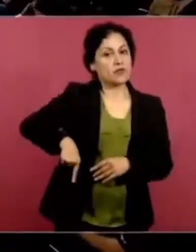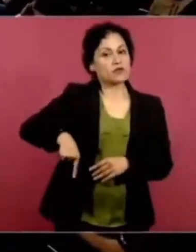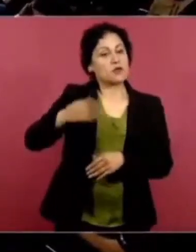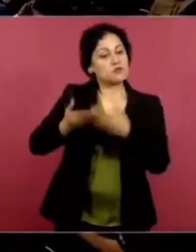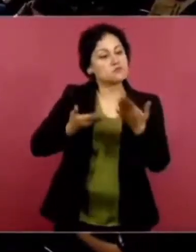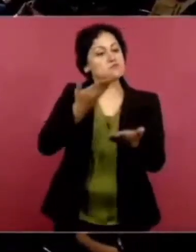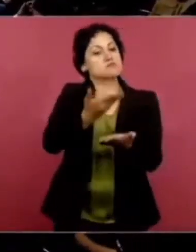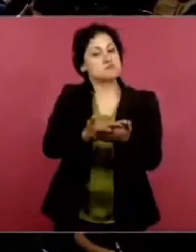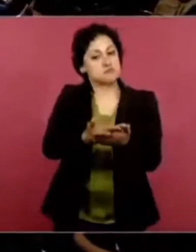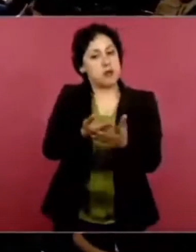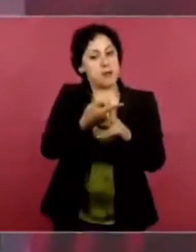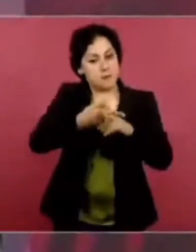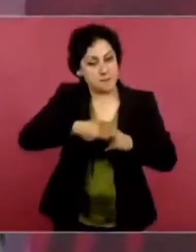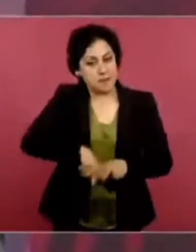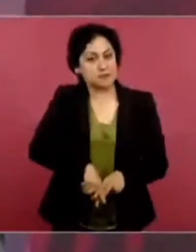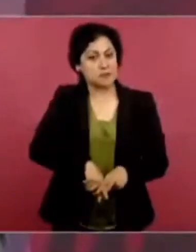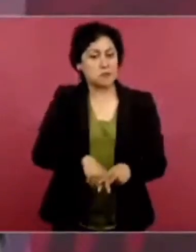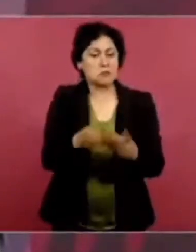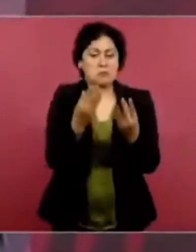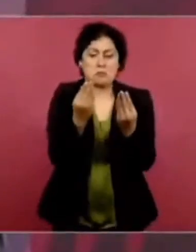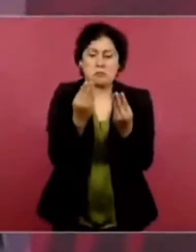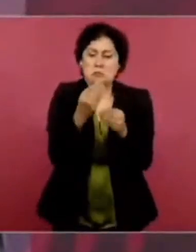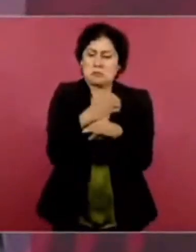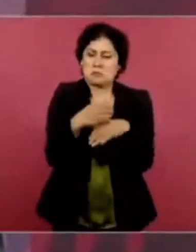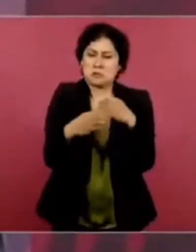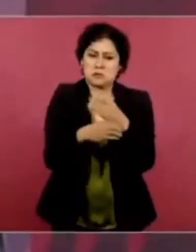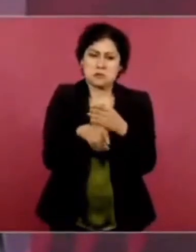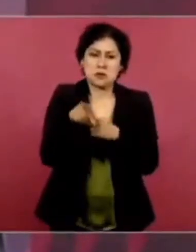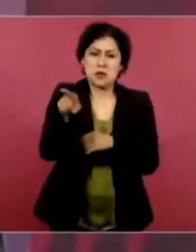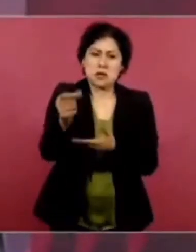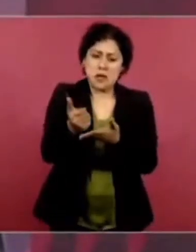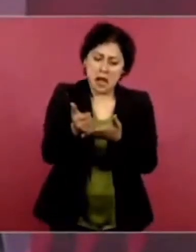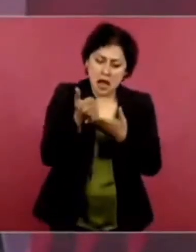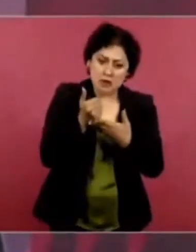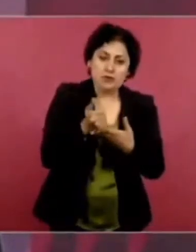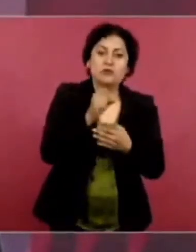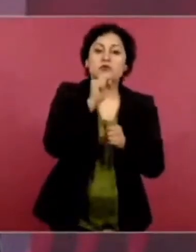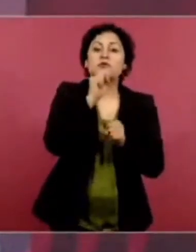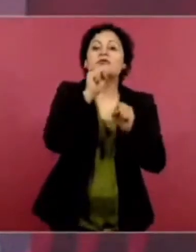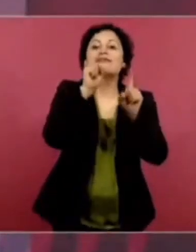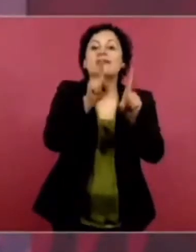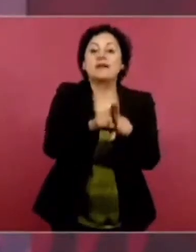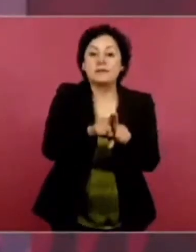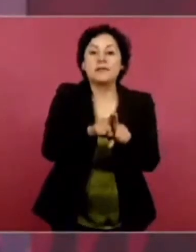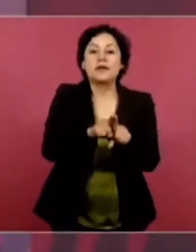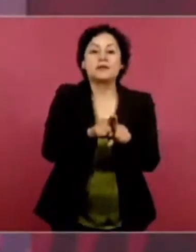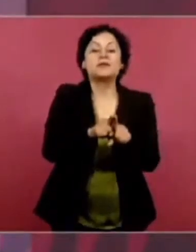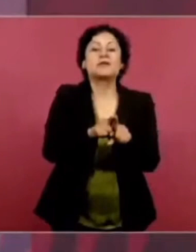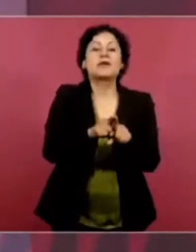muchas cosas me ayudó con lo de los segundos pisos. Pero